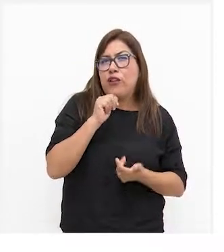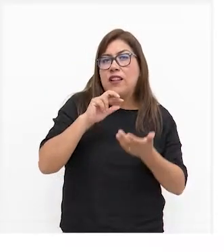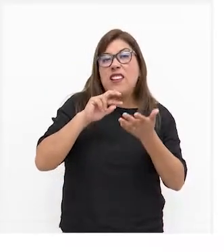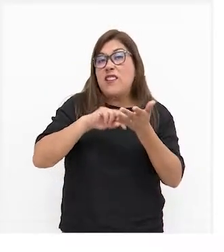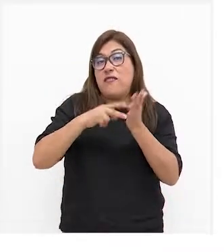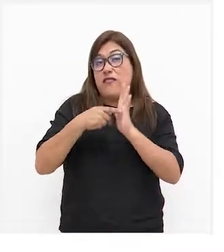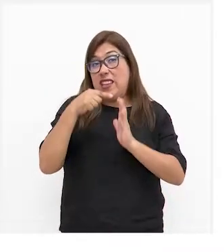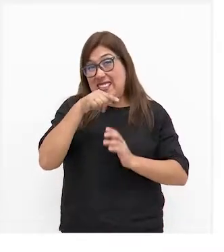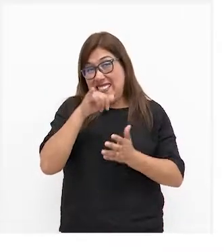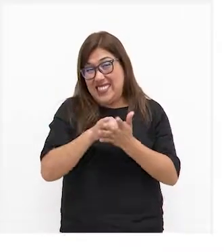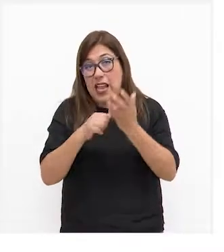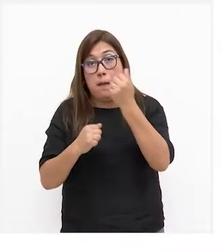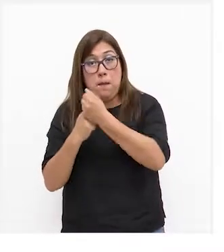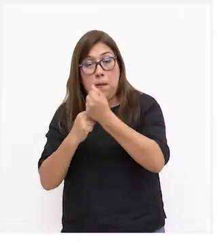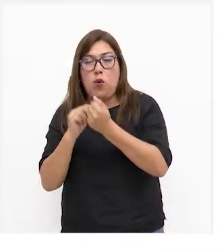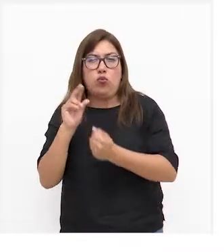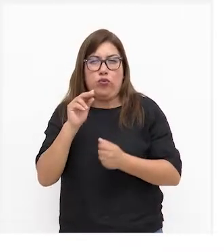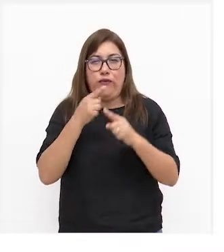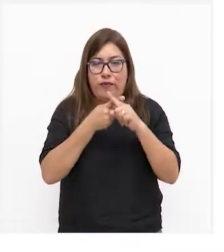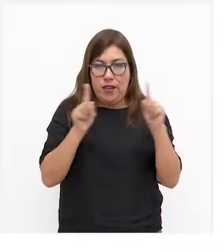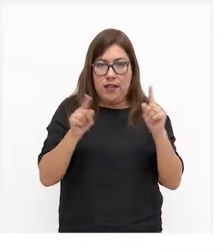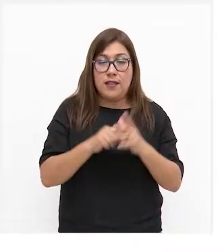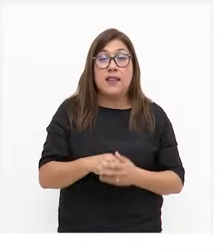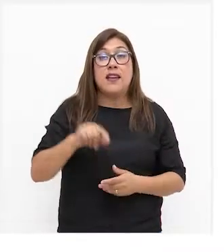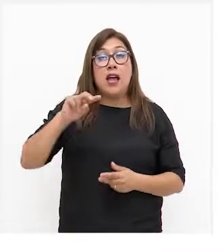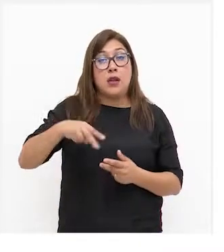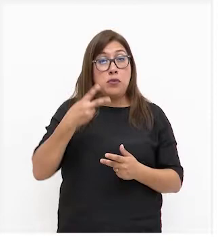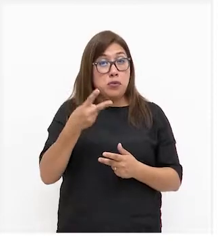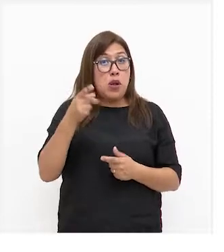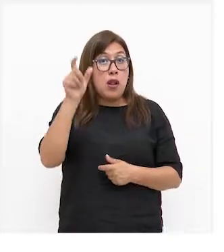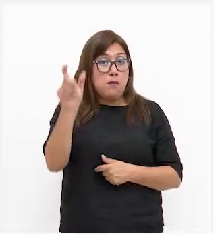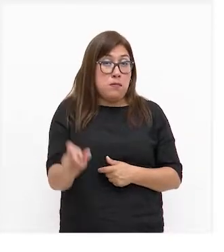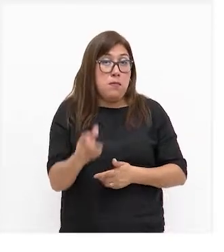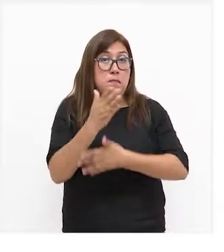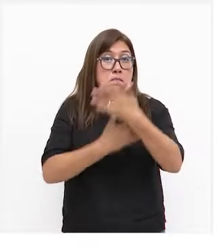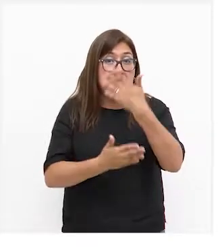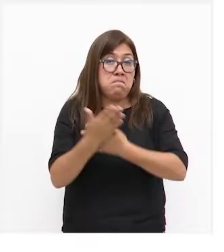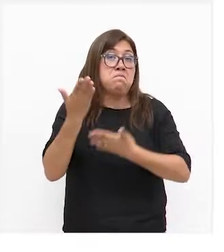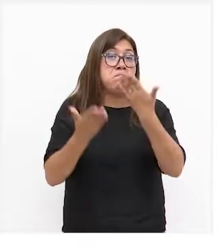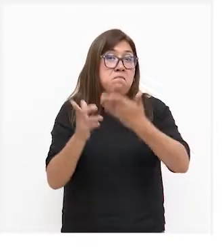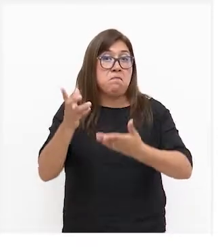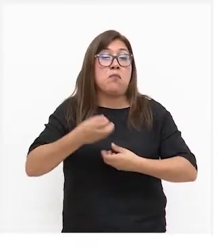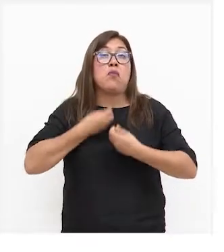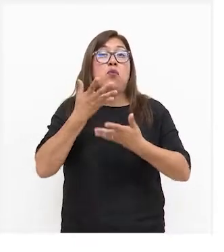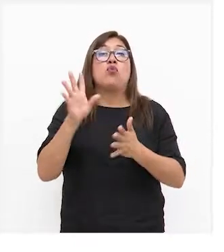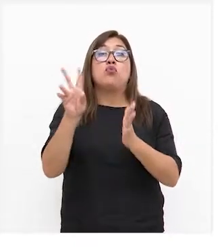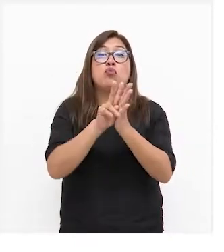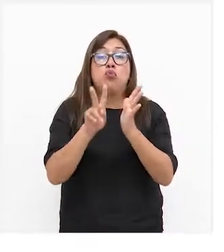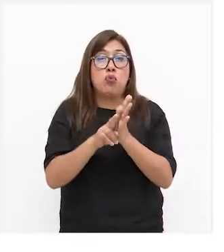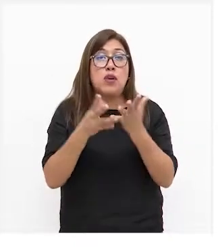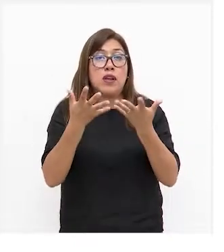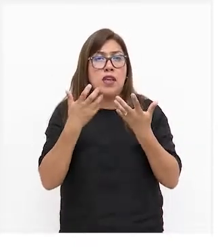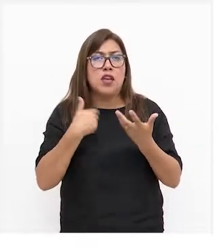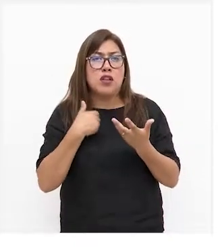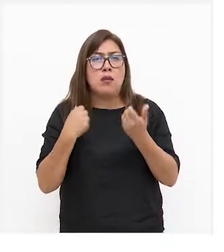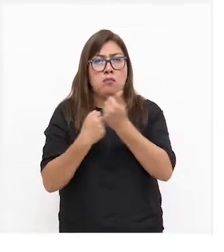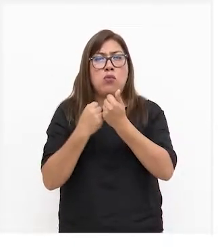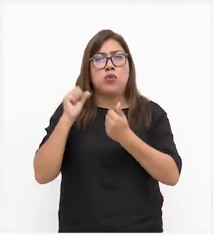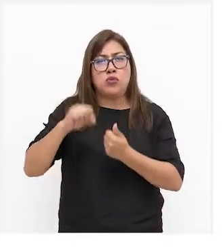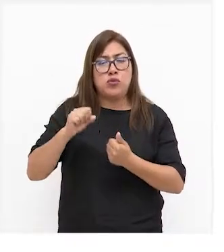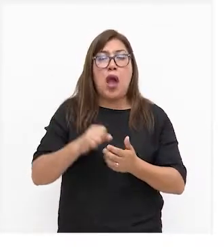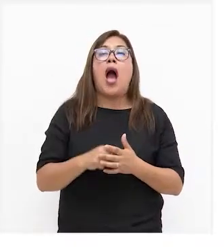apoyos. Segundo, algunas personas con discapacidad pueden formar su voluntad y desean apoyos para